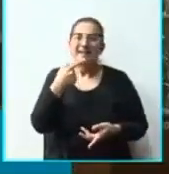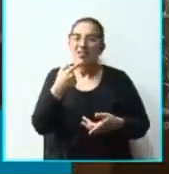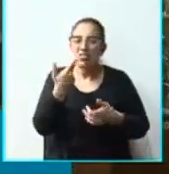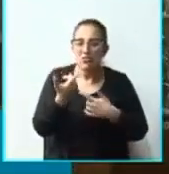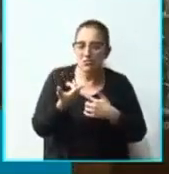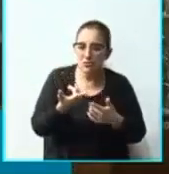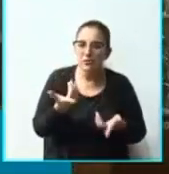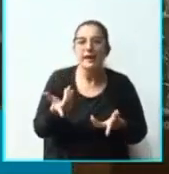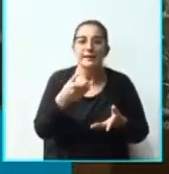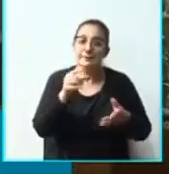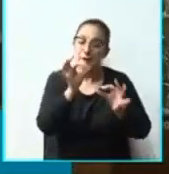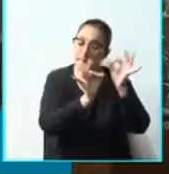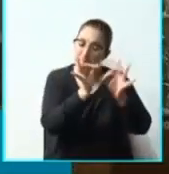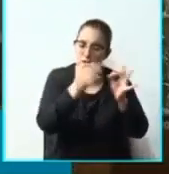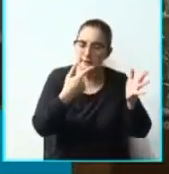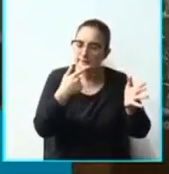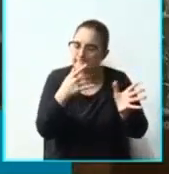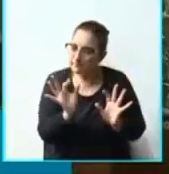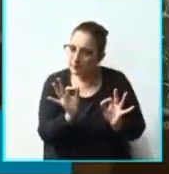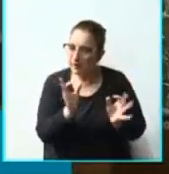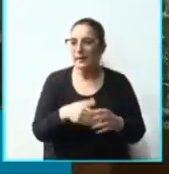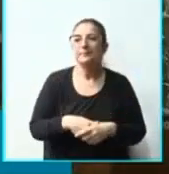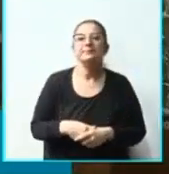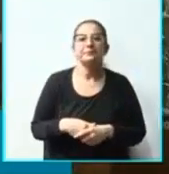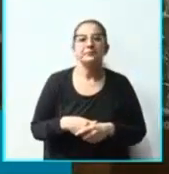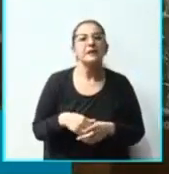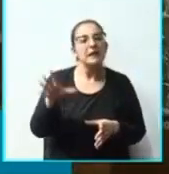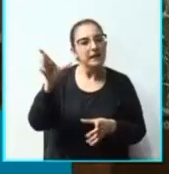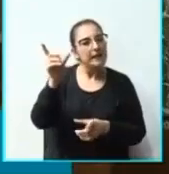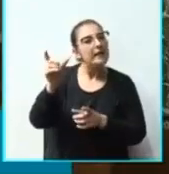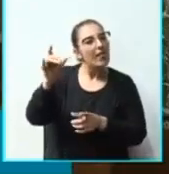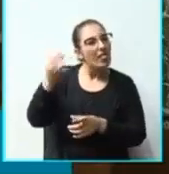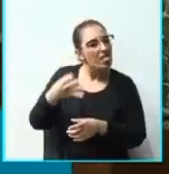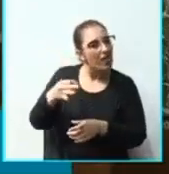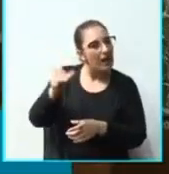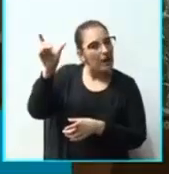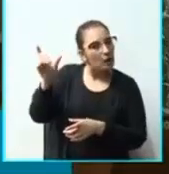este proyecto y que creo que deben ser escuchados. Muchas gracias, señor presidente.